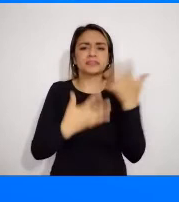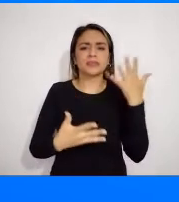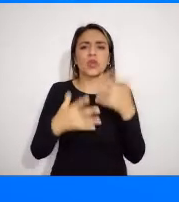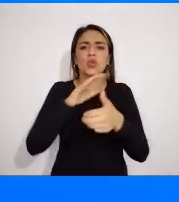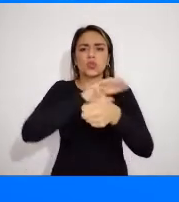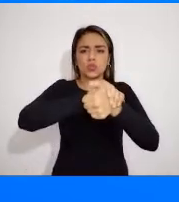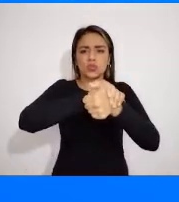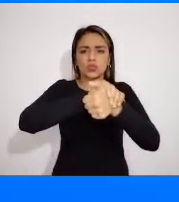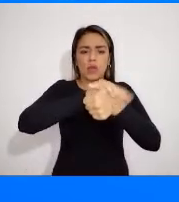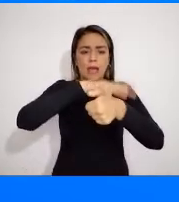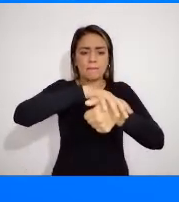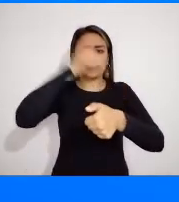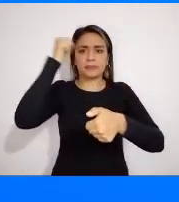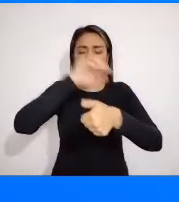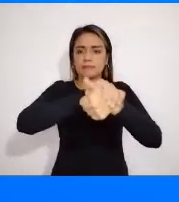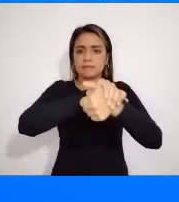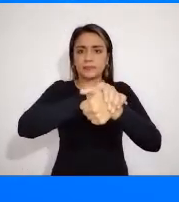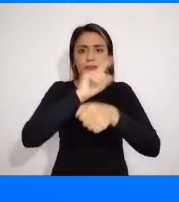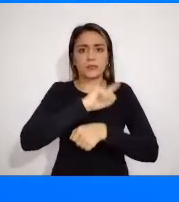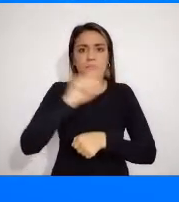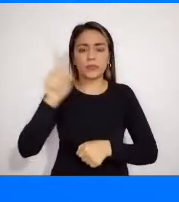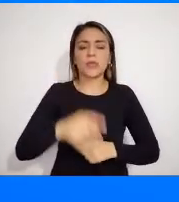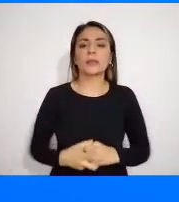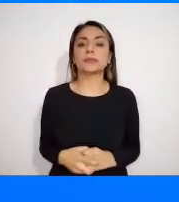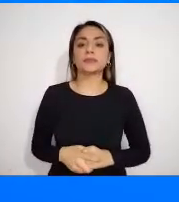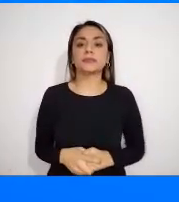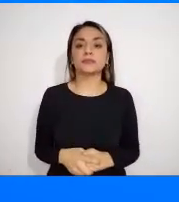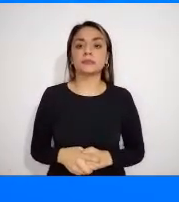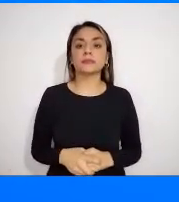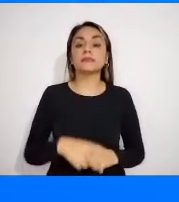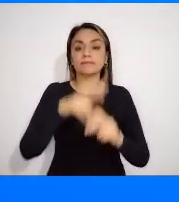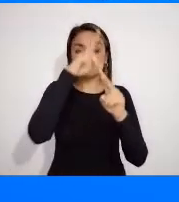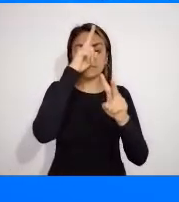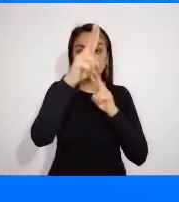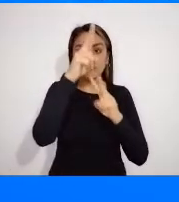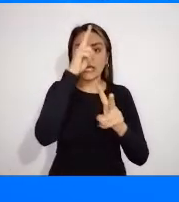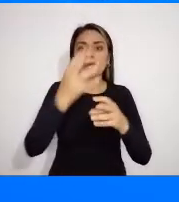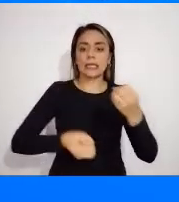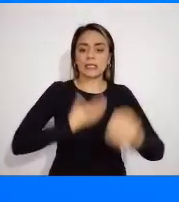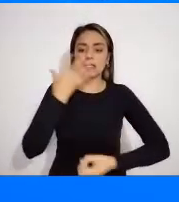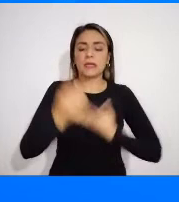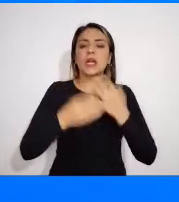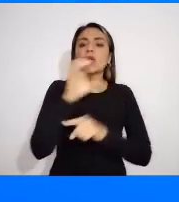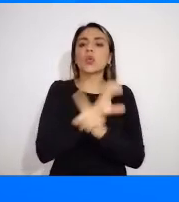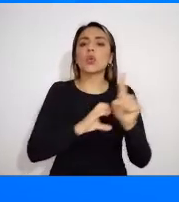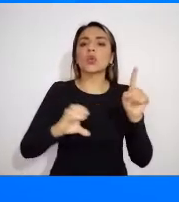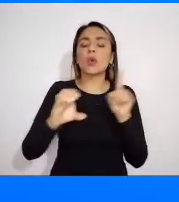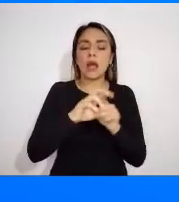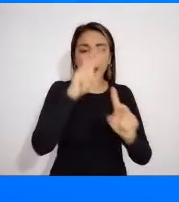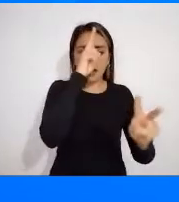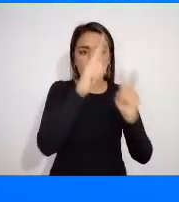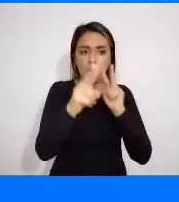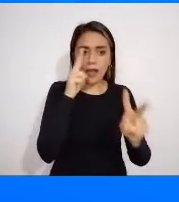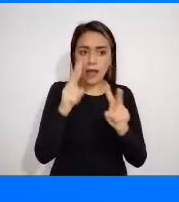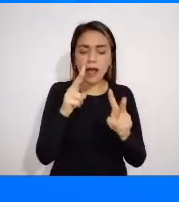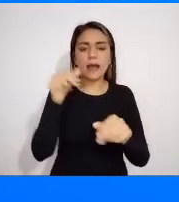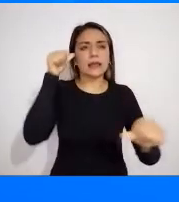tortugas, ¿cierto? Respeta esa expresión cultural a través pues, de esos